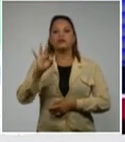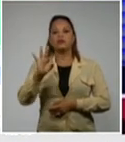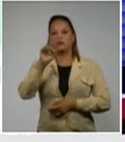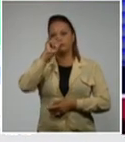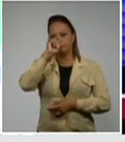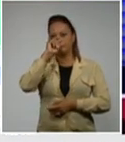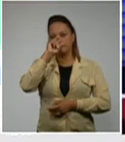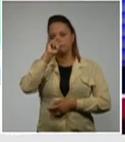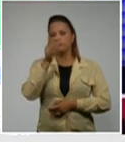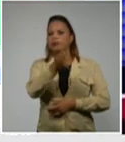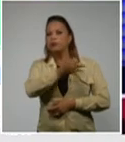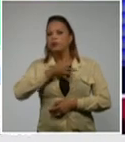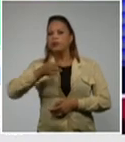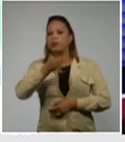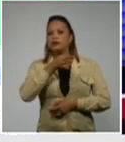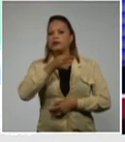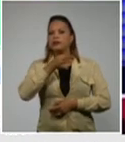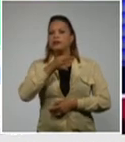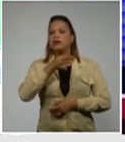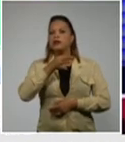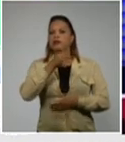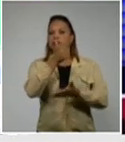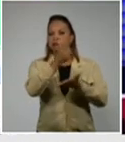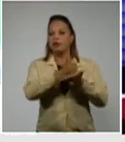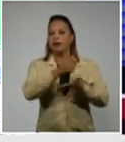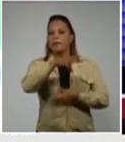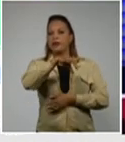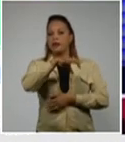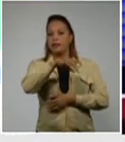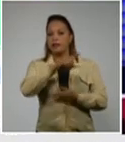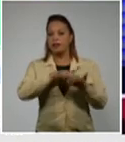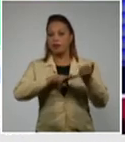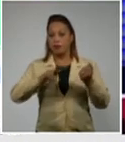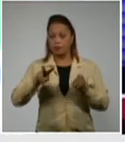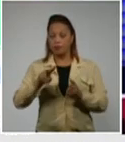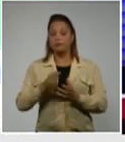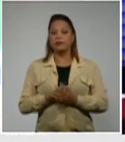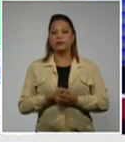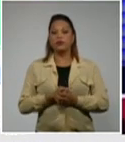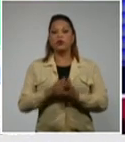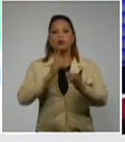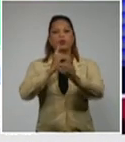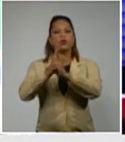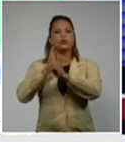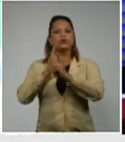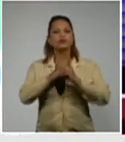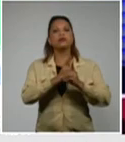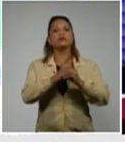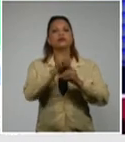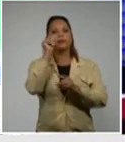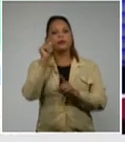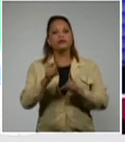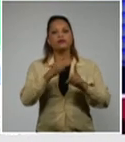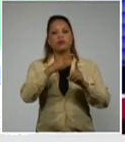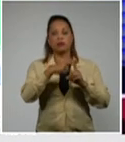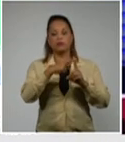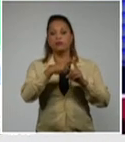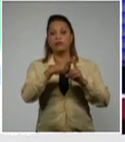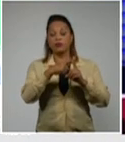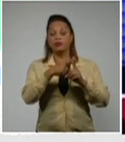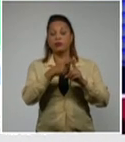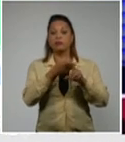del municipio de Pinar del Río, también contacto de un caso que ya había sido confirmado